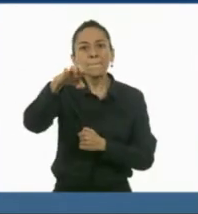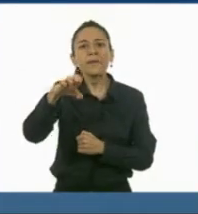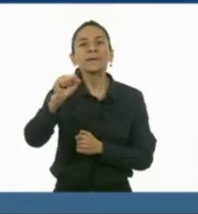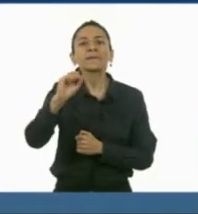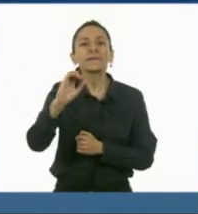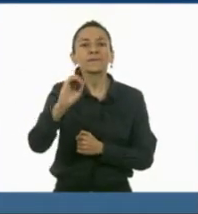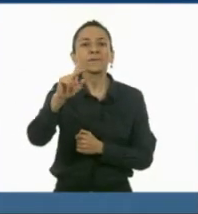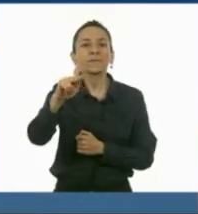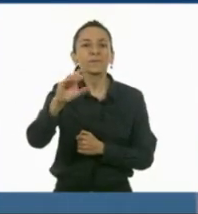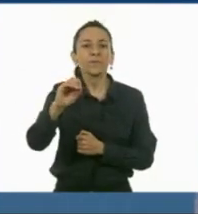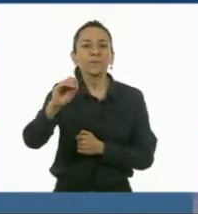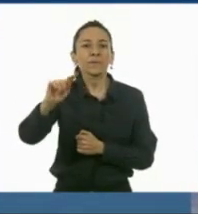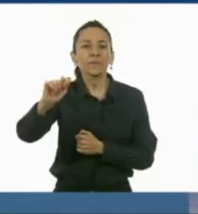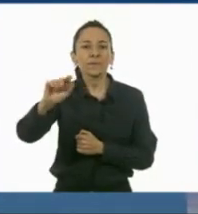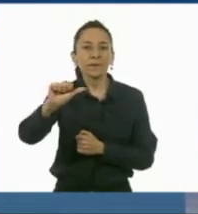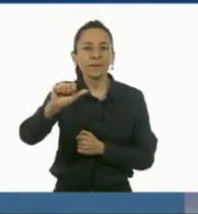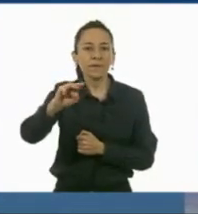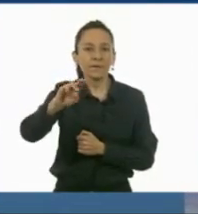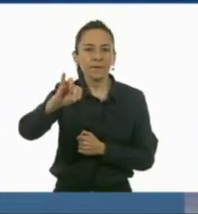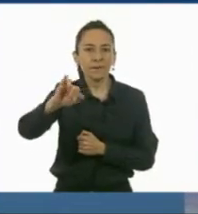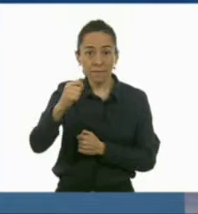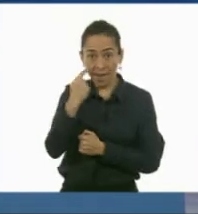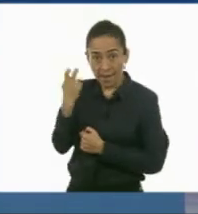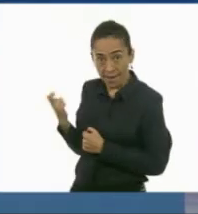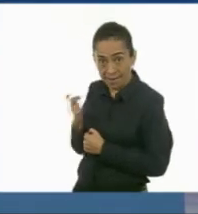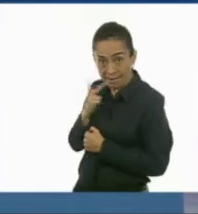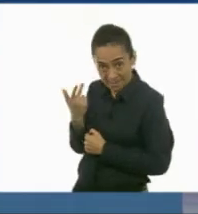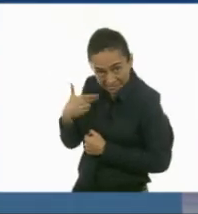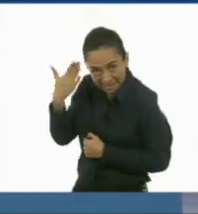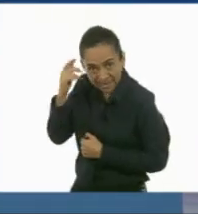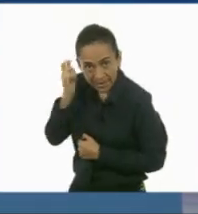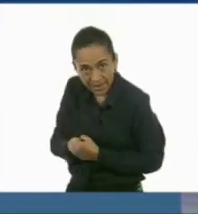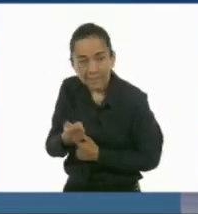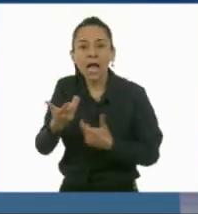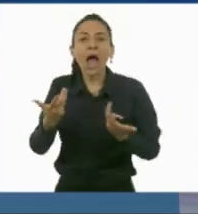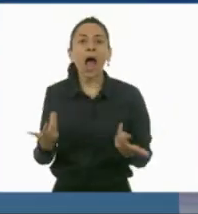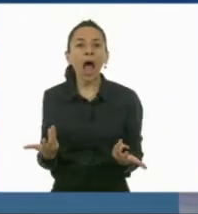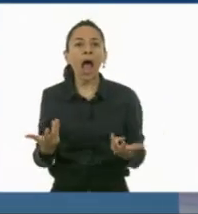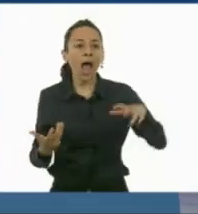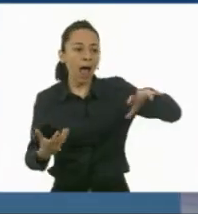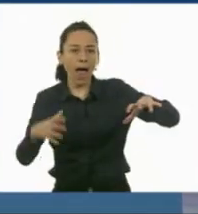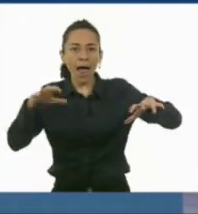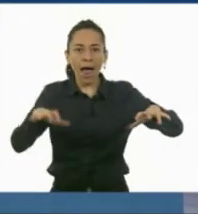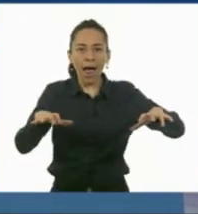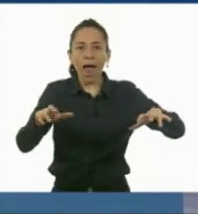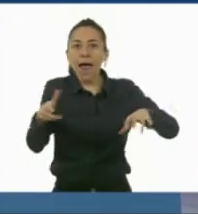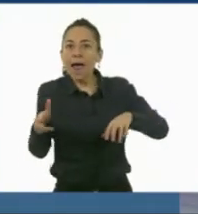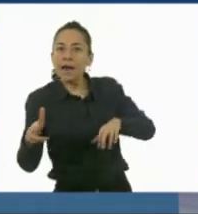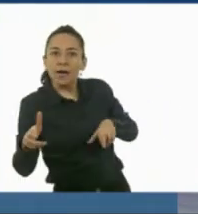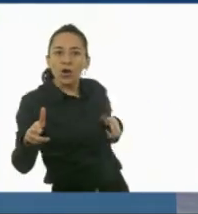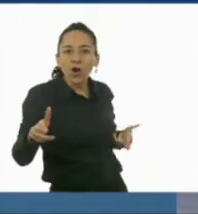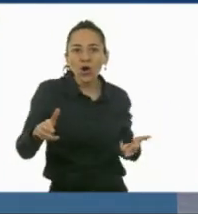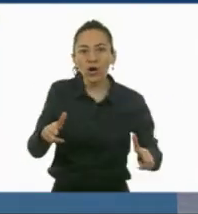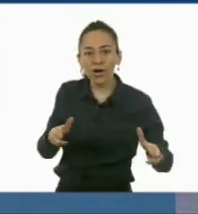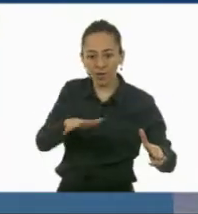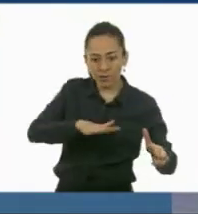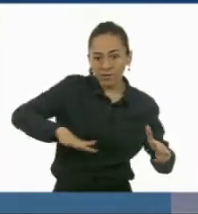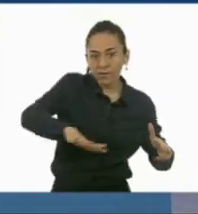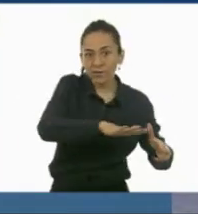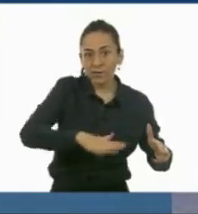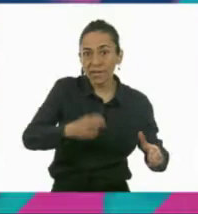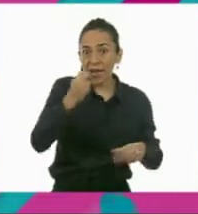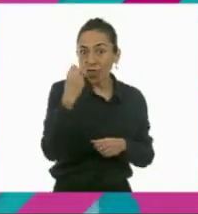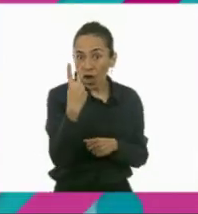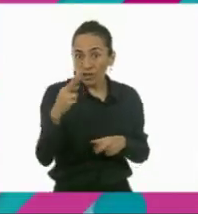la palabra Mesopotamia? Significa entre dos ríos. Y ahora se los voy a mostrar.